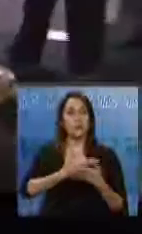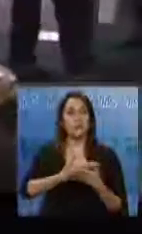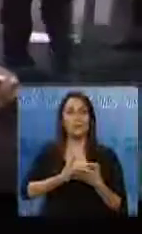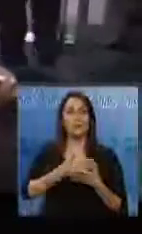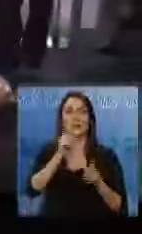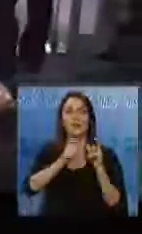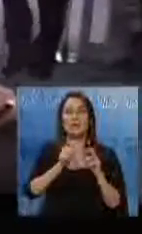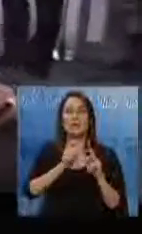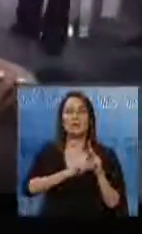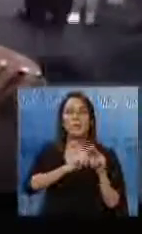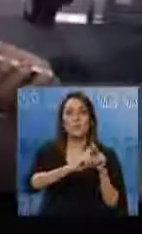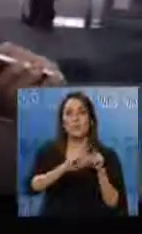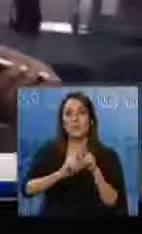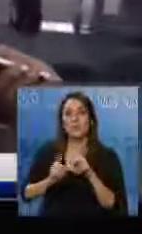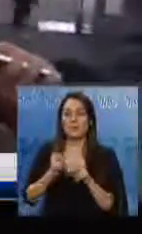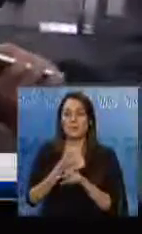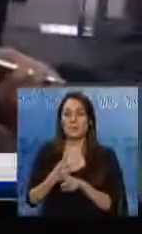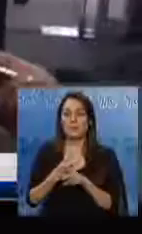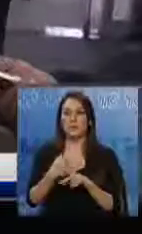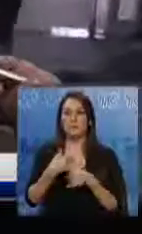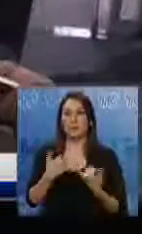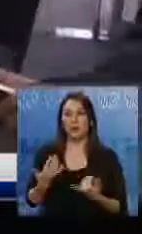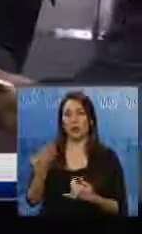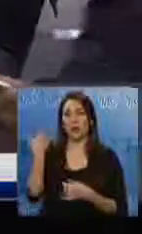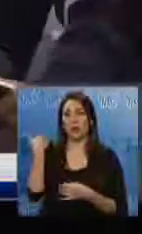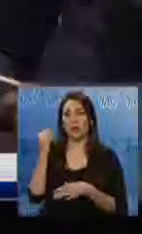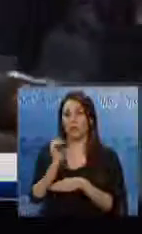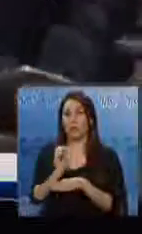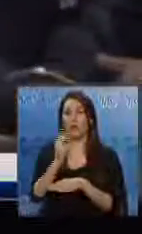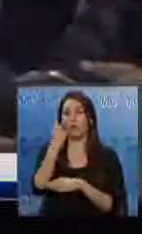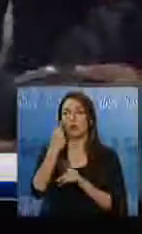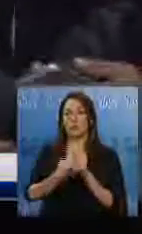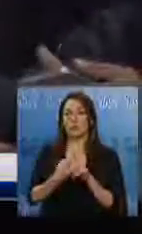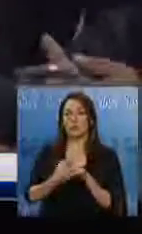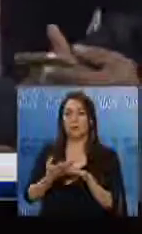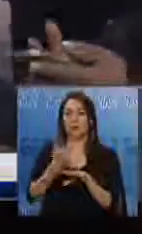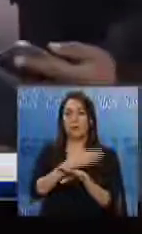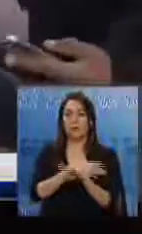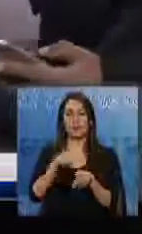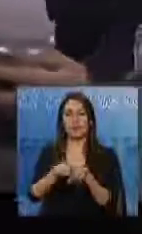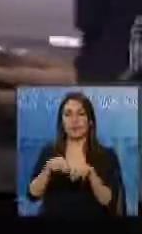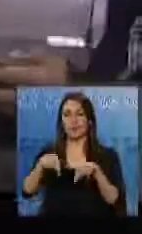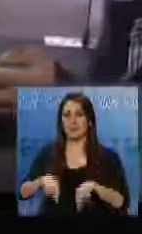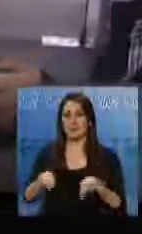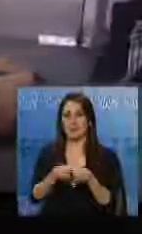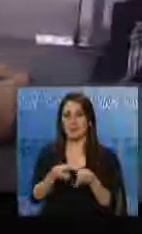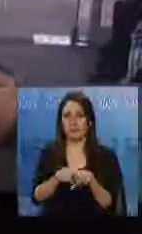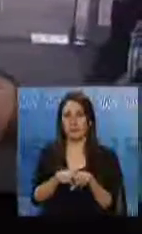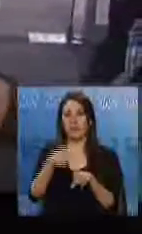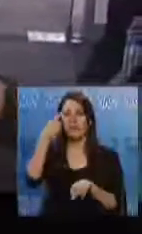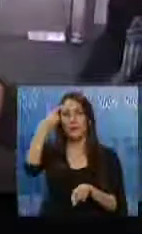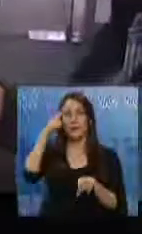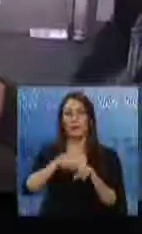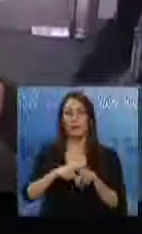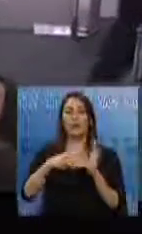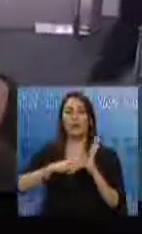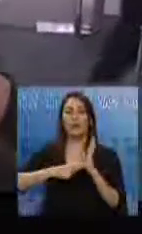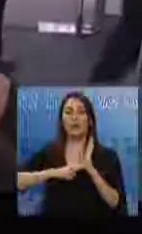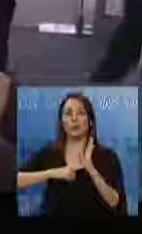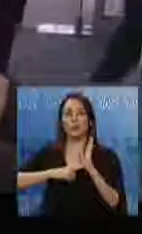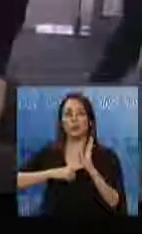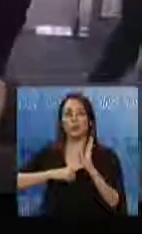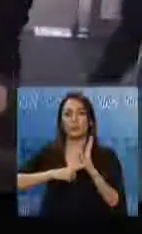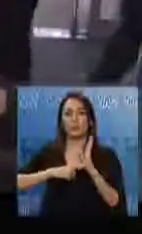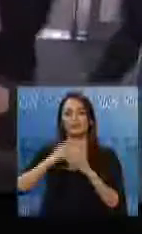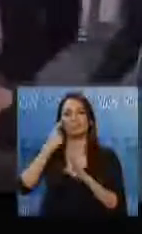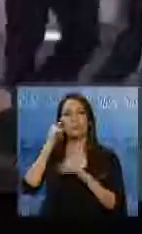coyotes. Con Ecuador suscribimos un documento hace aproximadamente 2 meses y aquí en este mismo lugar un acuerdo de protocolo de deportados de